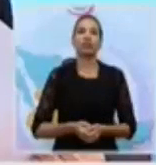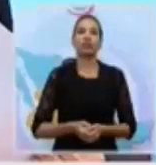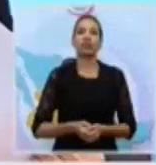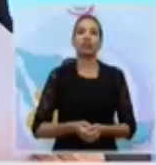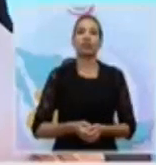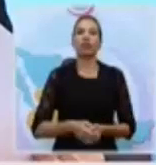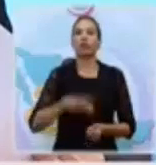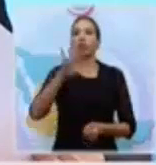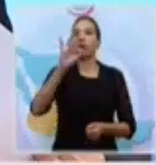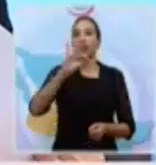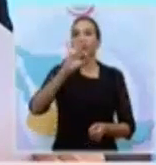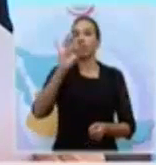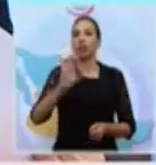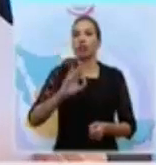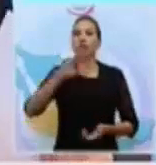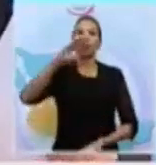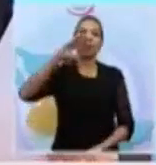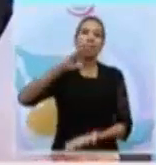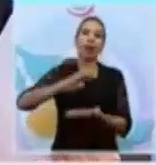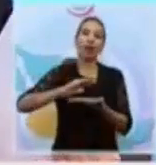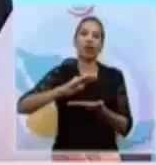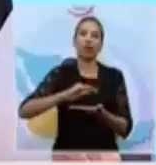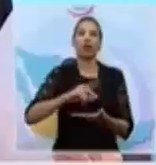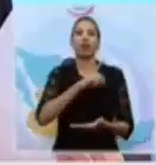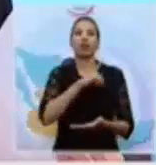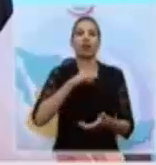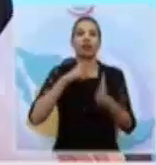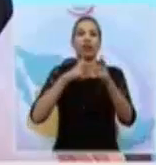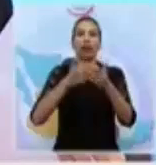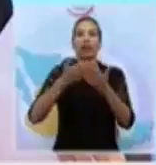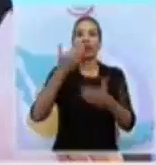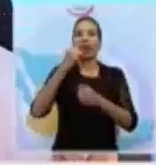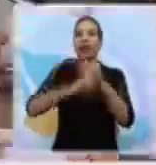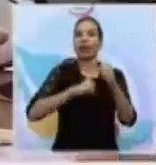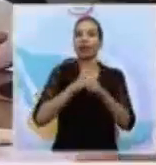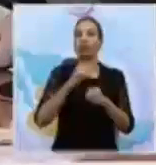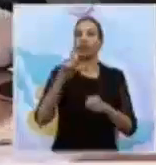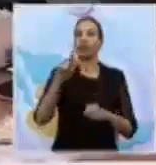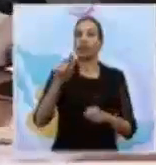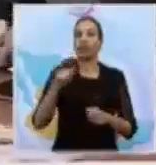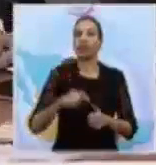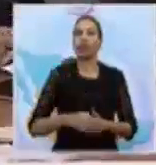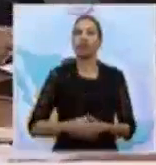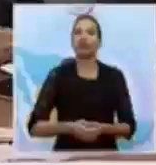como 40% más bajo que el que prevalecía en los 70s.